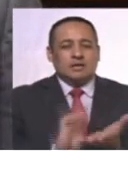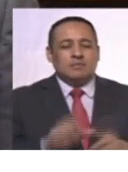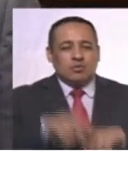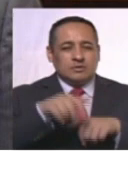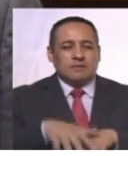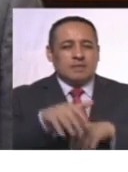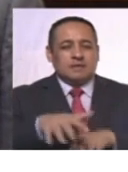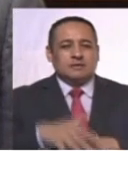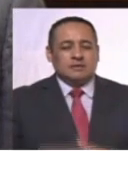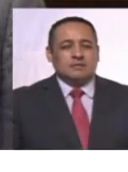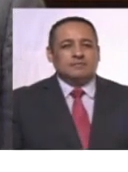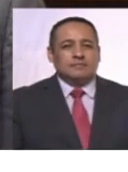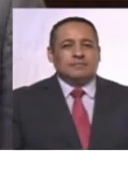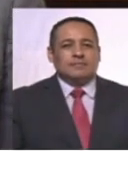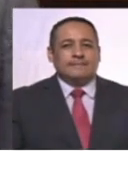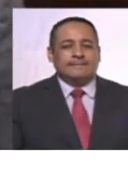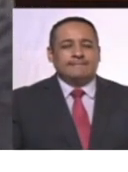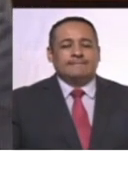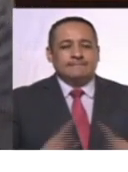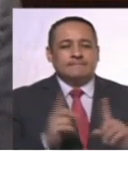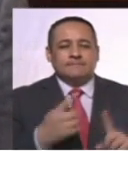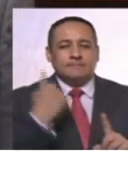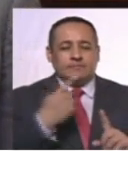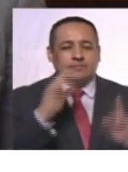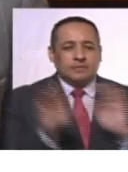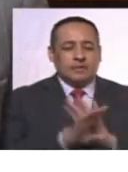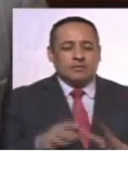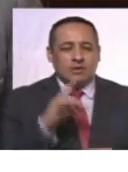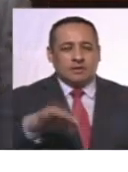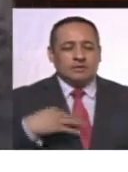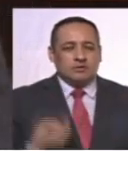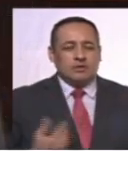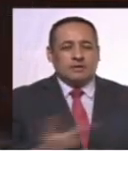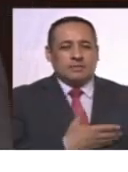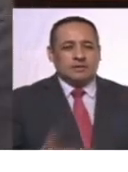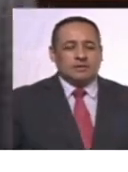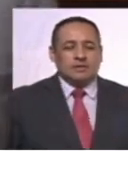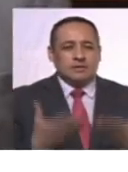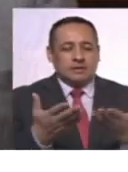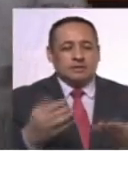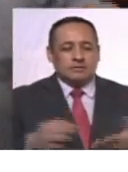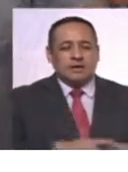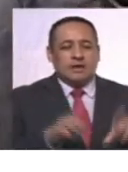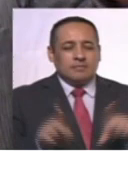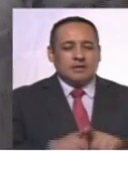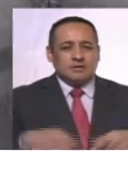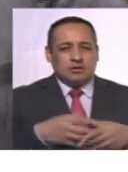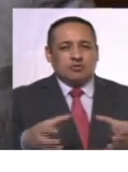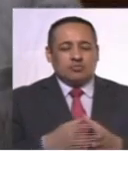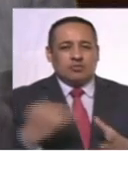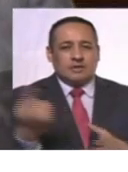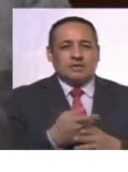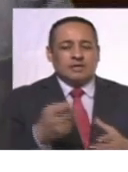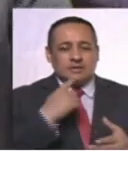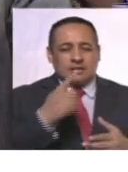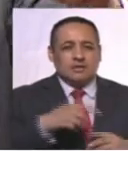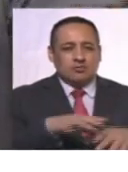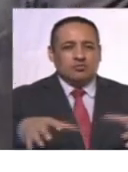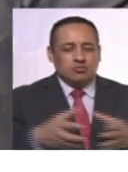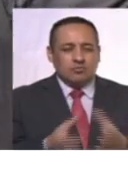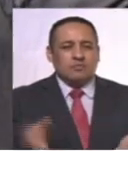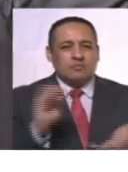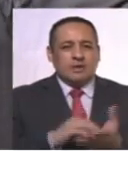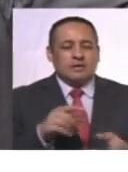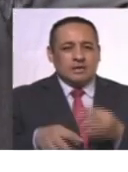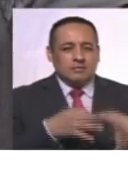marcha. Y no solamente, señora presidenta, a través de la ministra, en esa institución de asilo, otras más